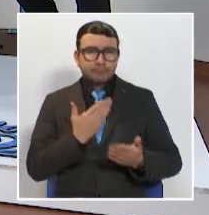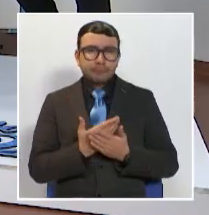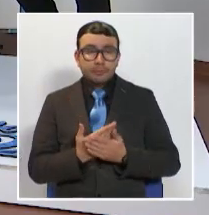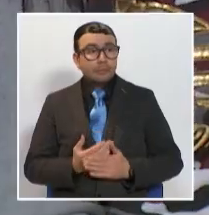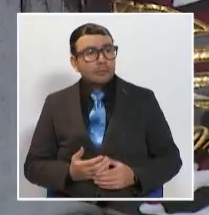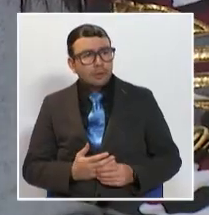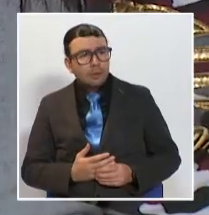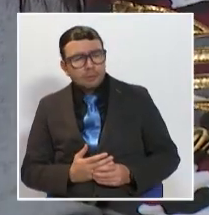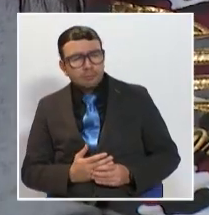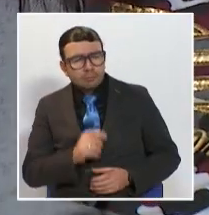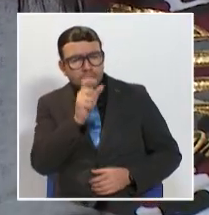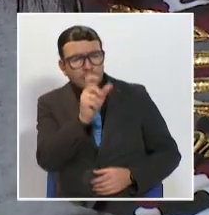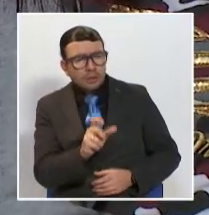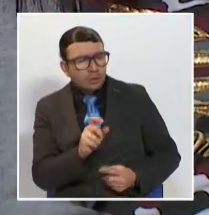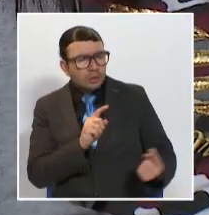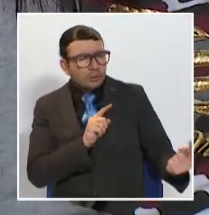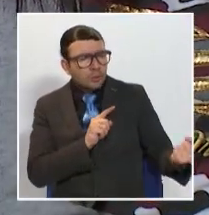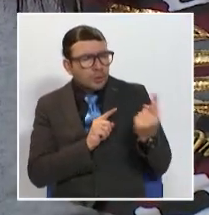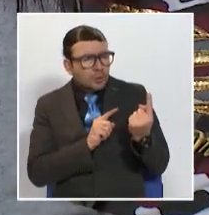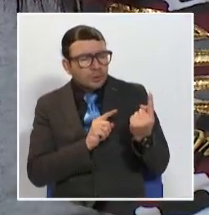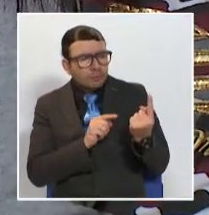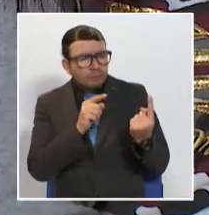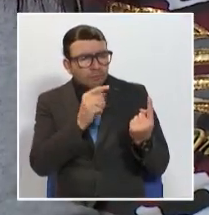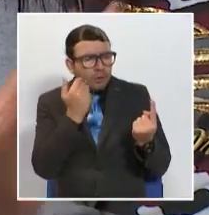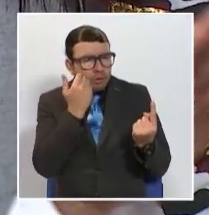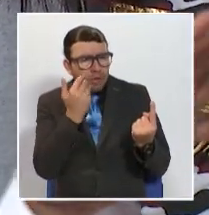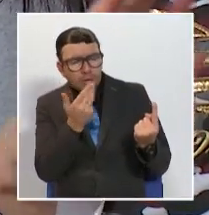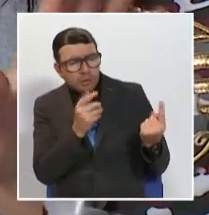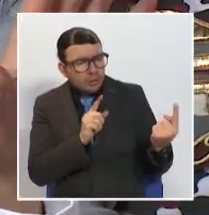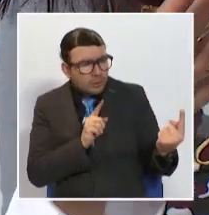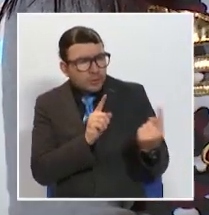abordaje de un paciente que se nos presenta a la consulta,